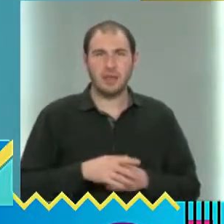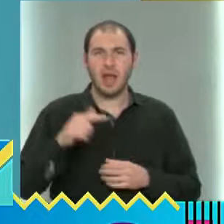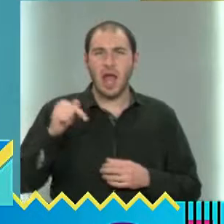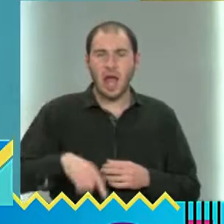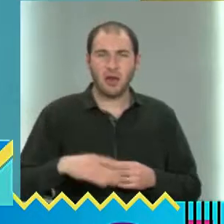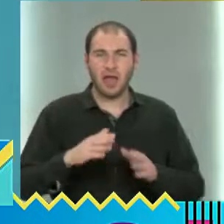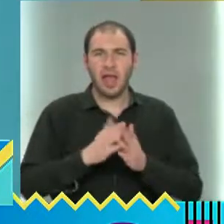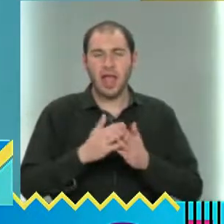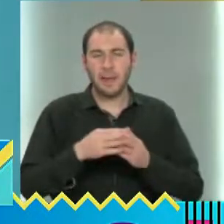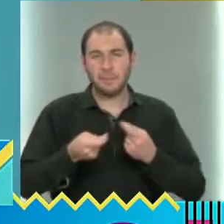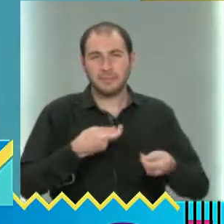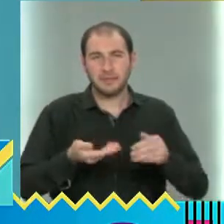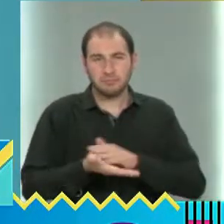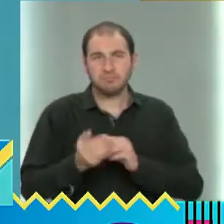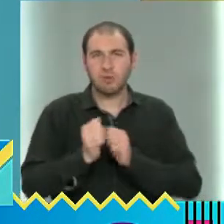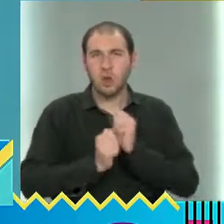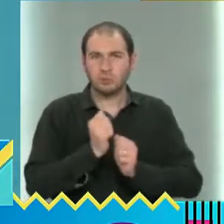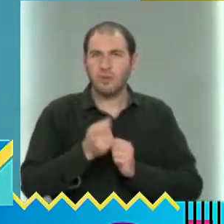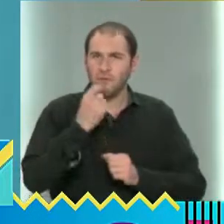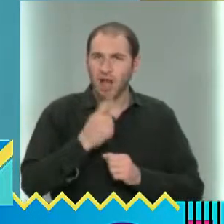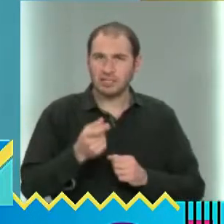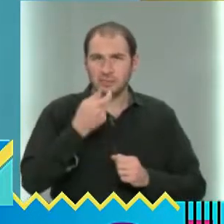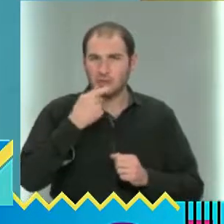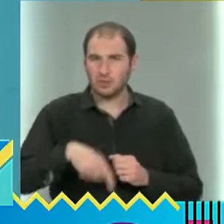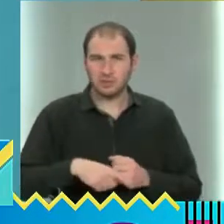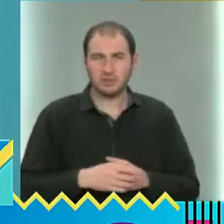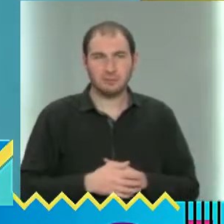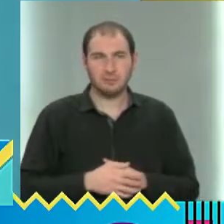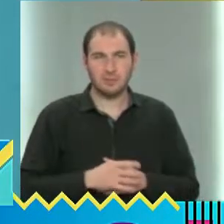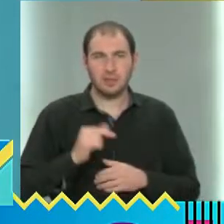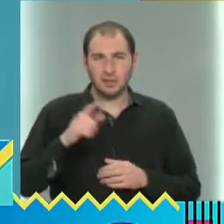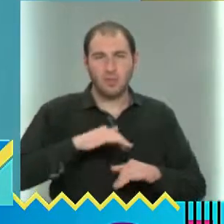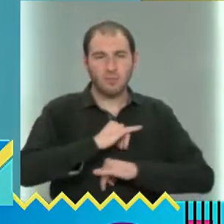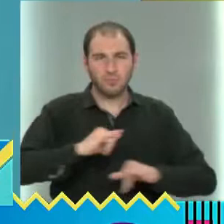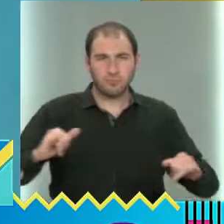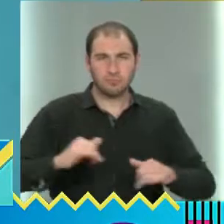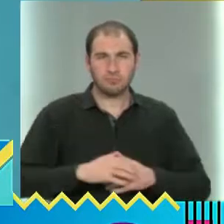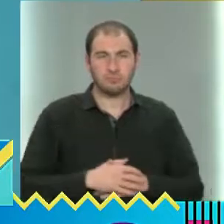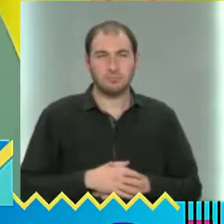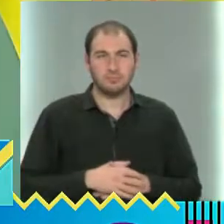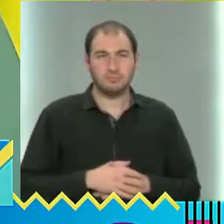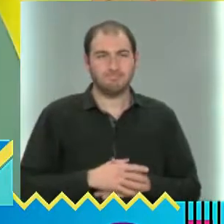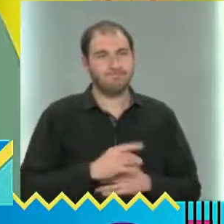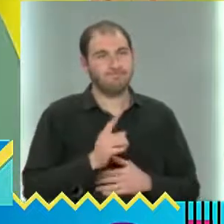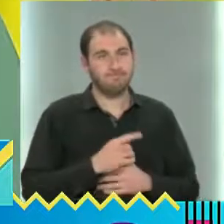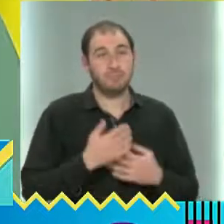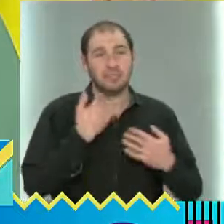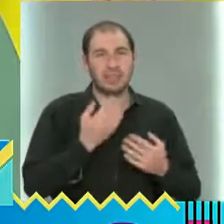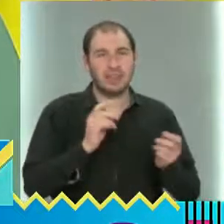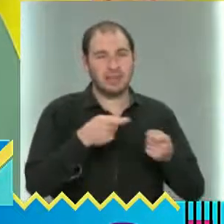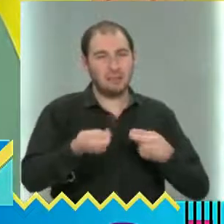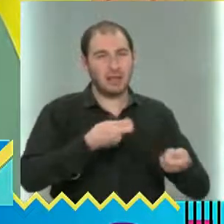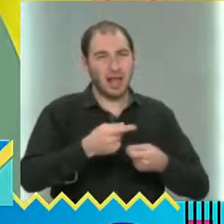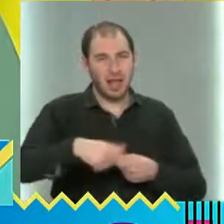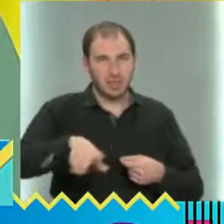realidad de las editoriales? ¿El proceso de producción es fácil en la provincia de Mendoza, el darse a conocer? No, bueno, no sé, el tema del